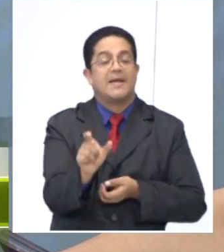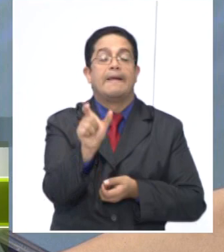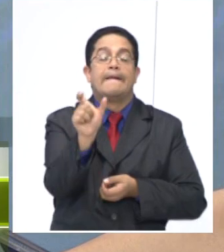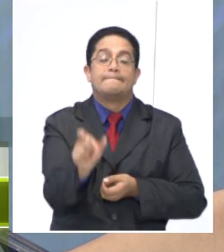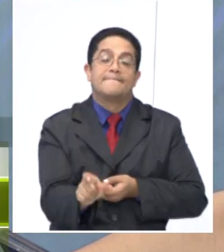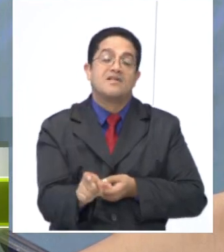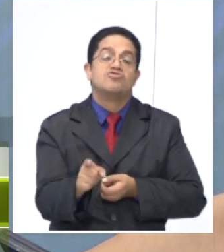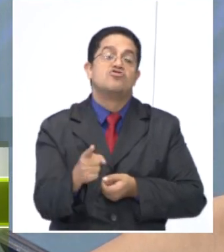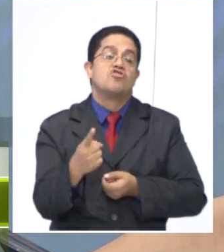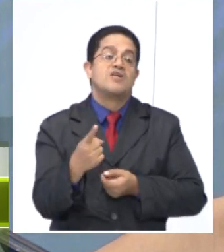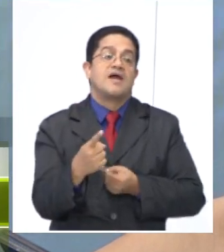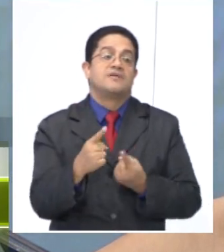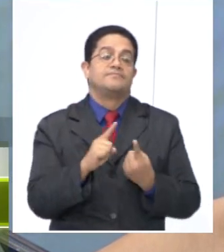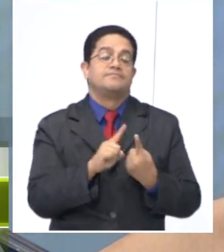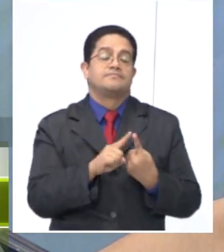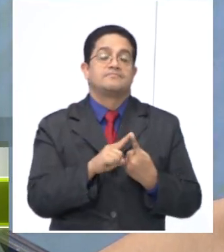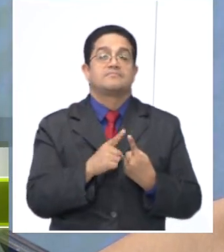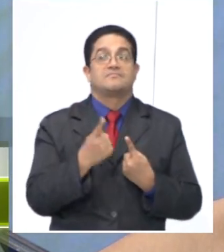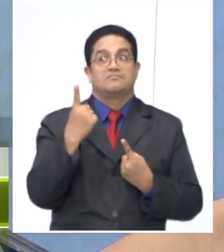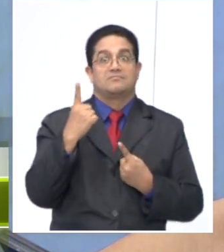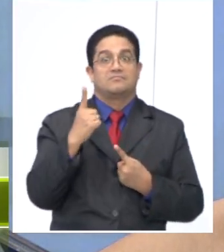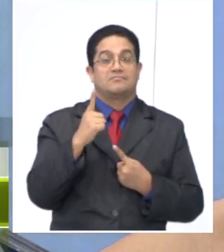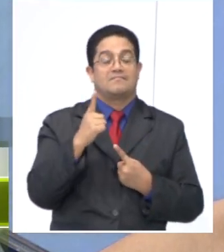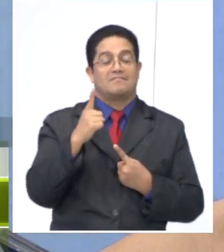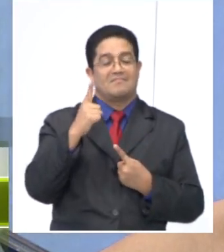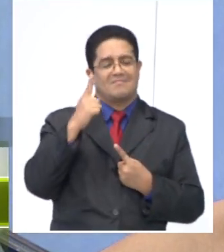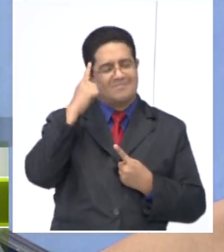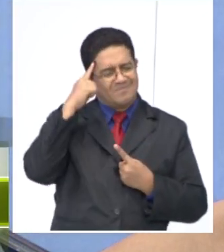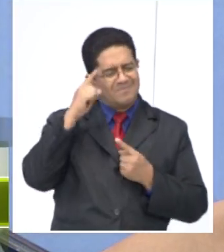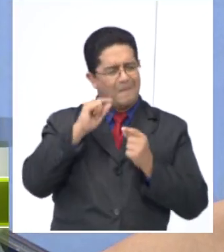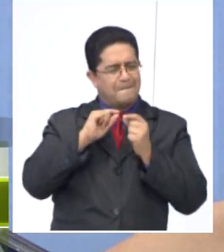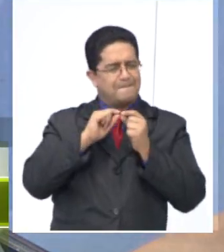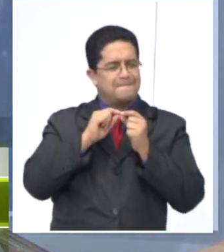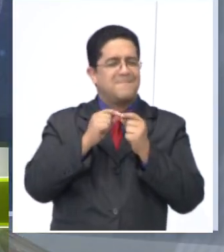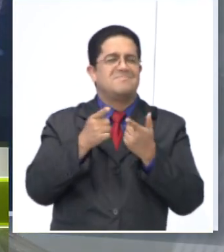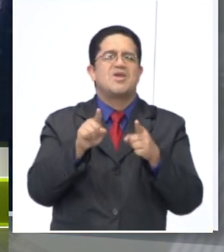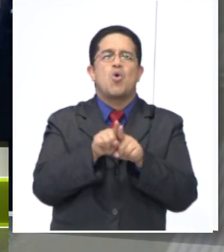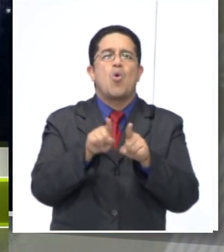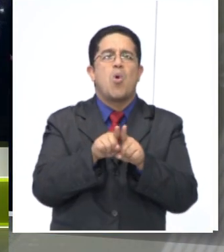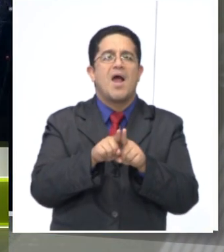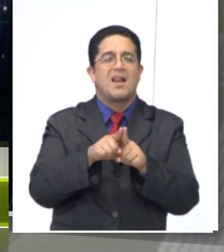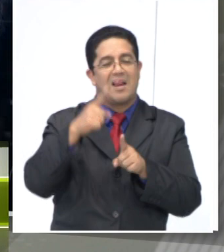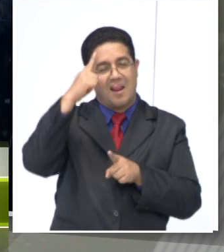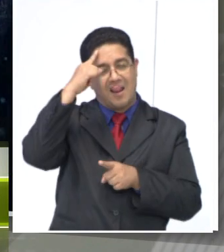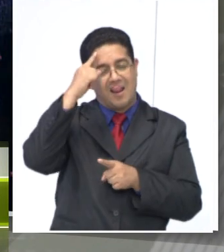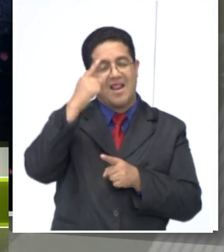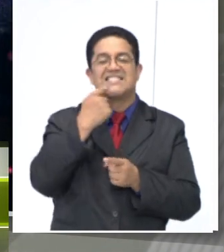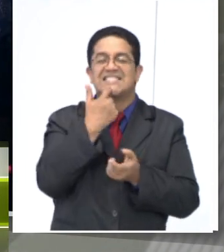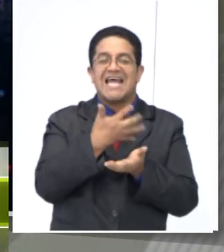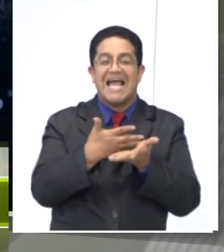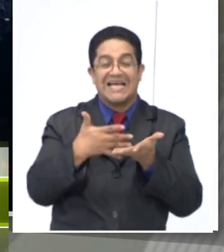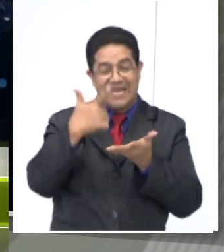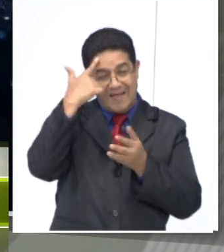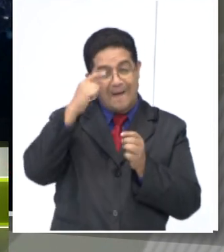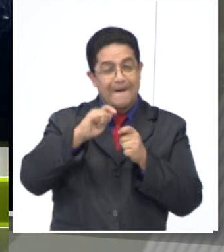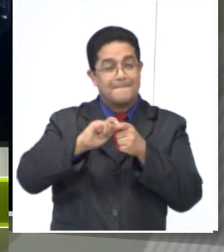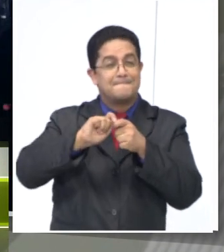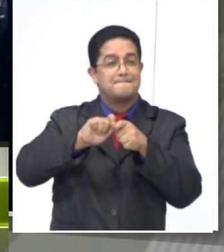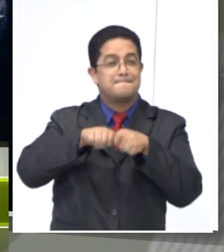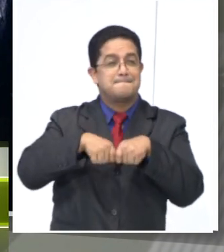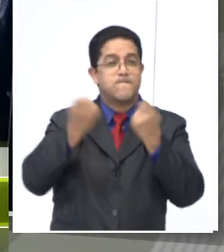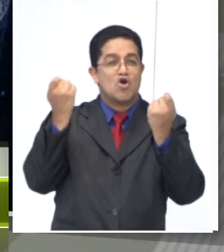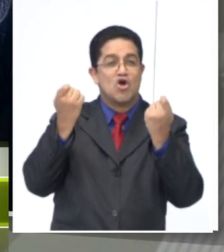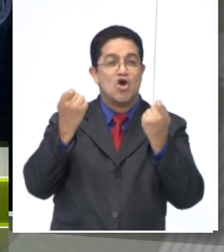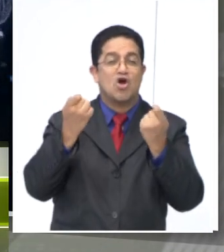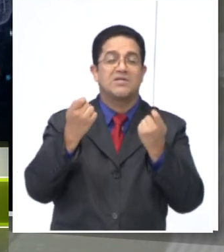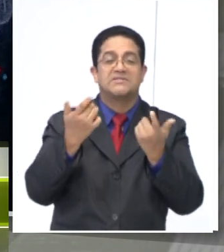digamos, hayan tenido un primer episodio, la rotura de un aneurisma, que es una especie de dilatación en el vaso sanguíneo anormal, que